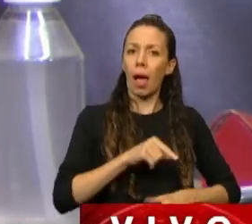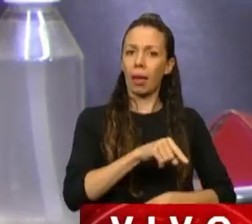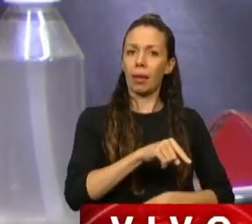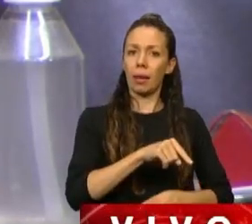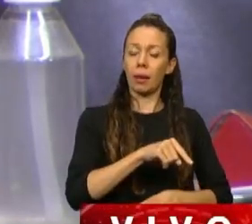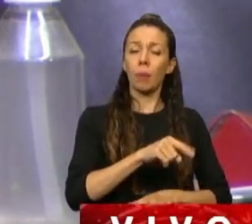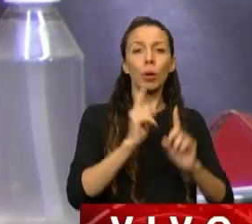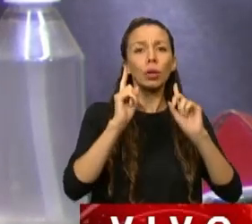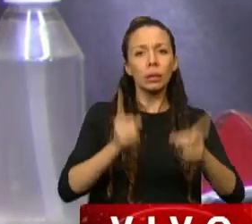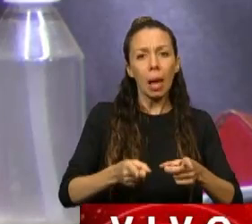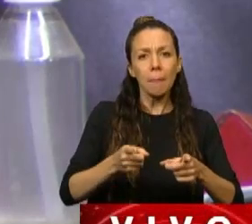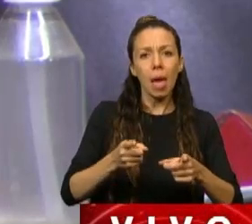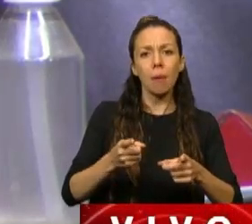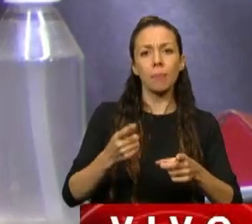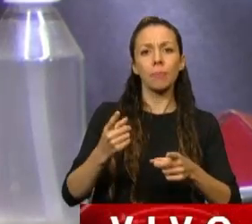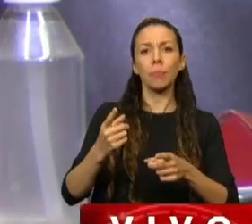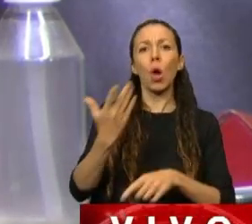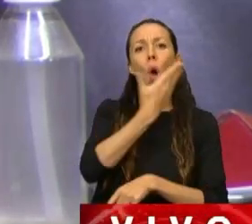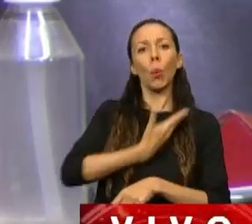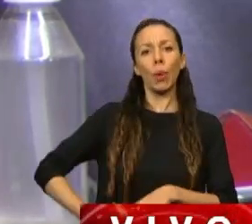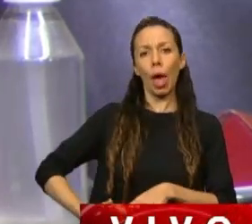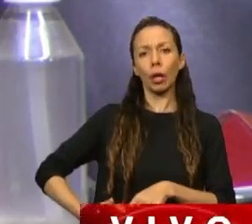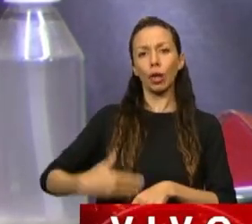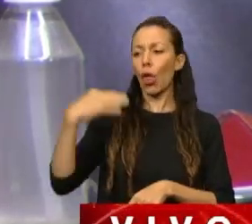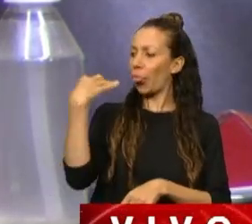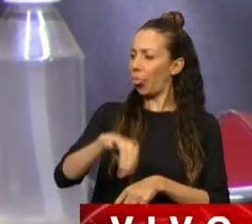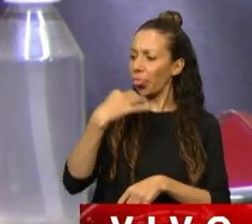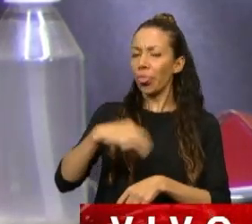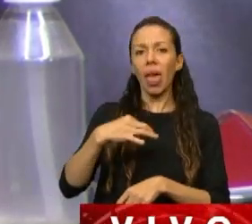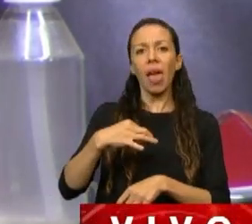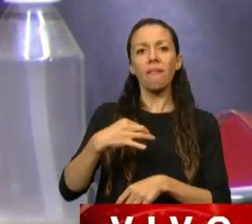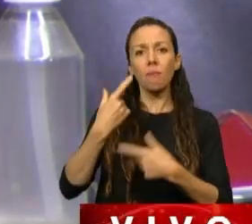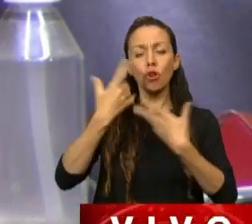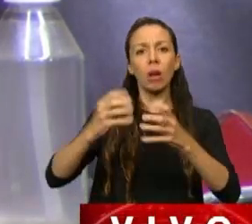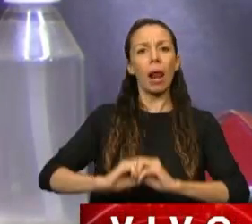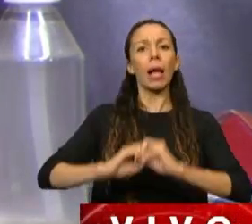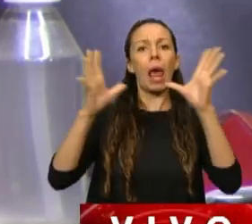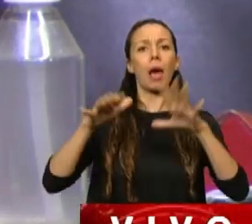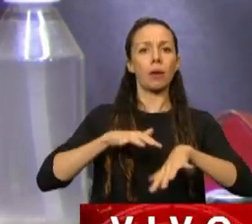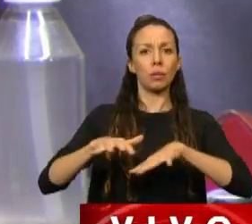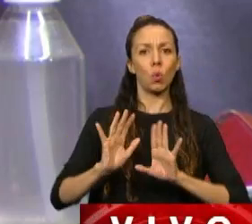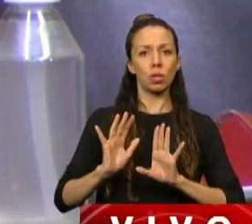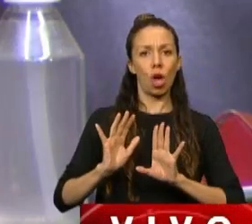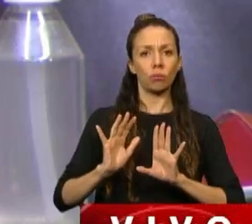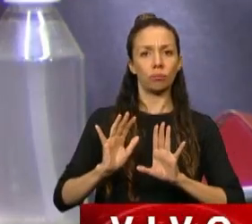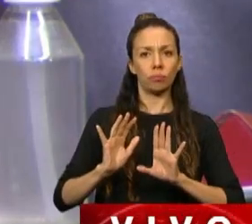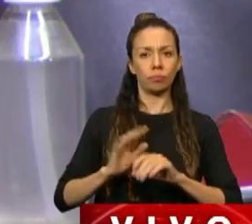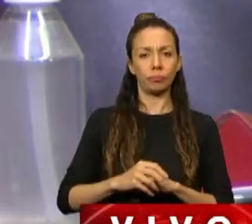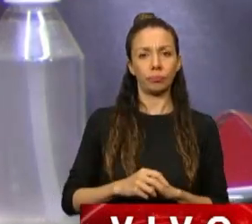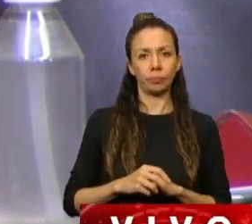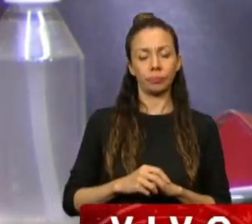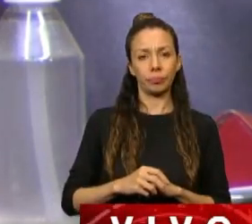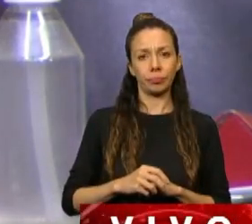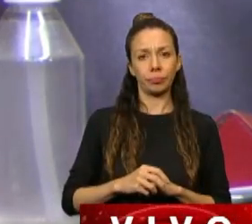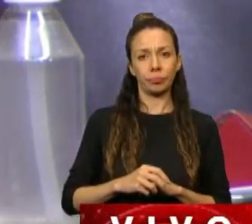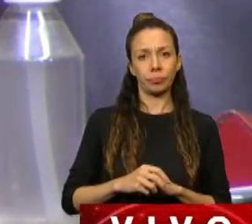transparencia que el gobierno merece o que quienes ejercen el poder merece para cerrar